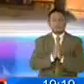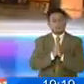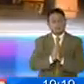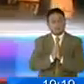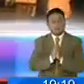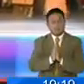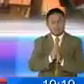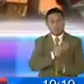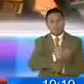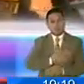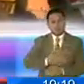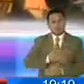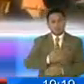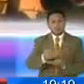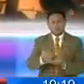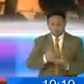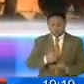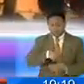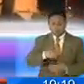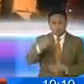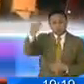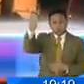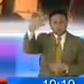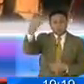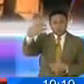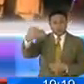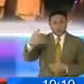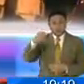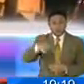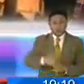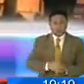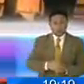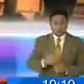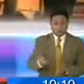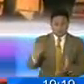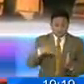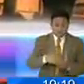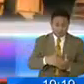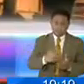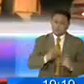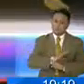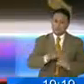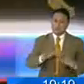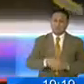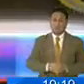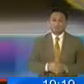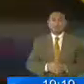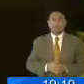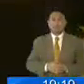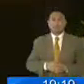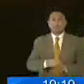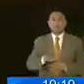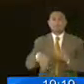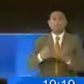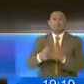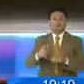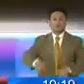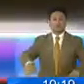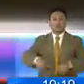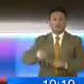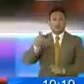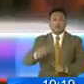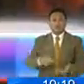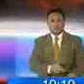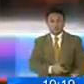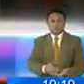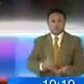más le pedimos es que si lo pueden ayudar con un semáforo para que esto no vuelva a ocurrir de nuevo aquí. Al lugar llegó personal del cuerpo de